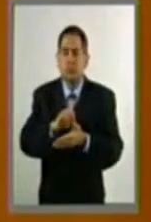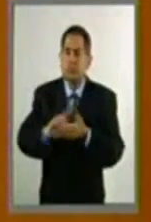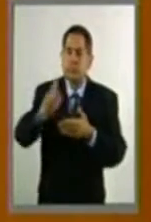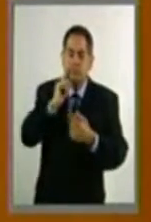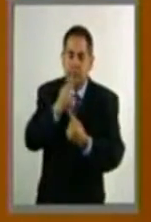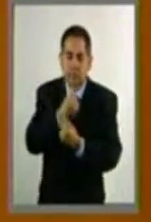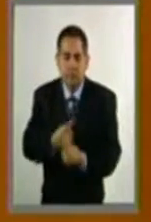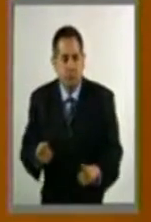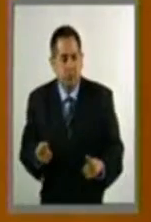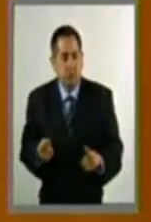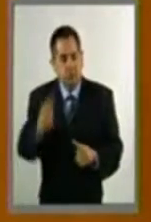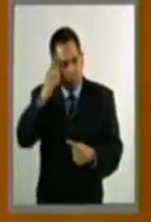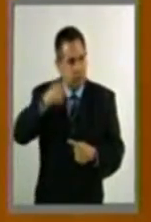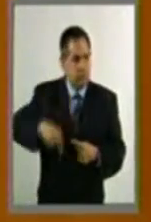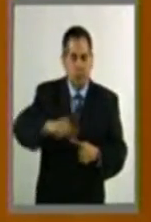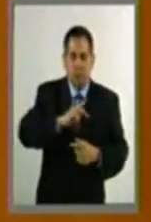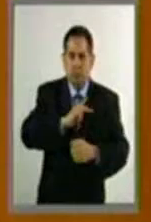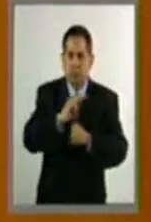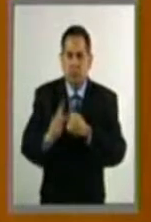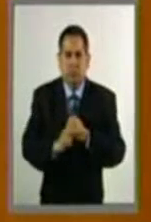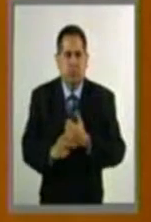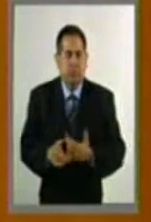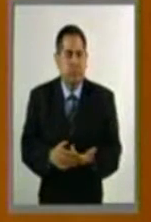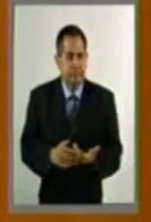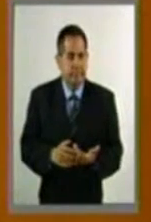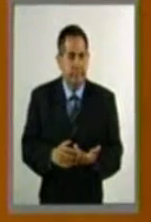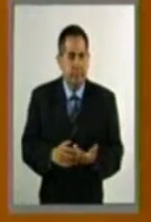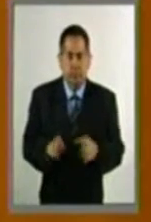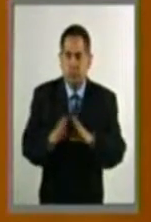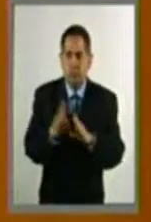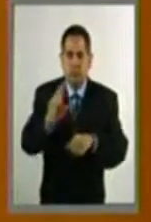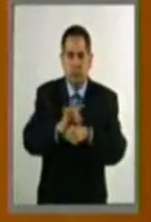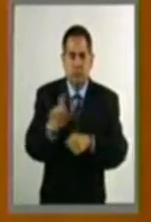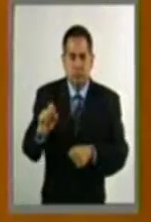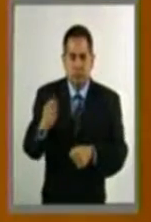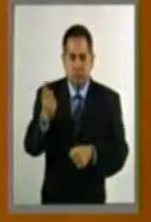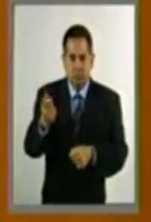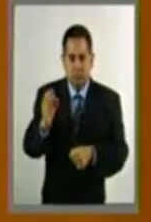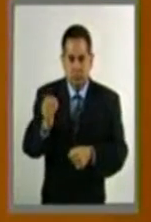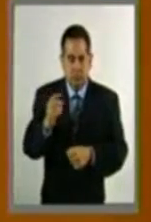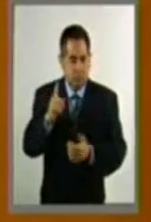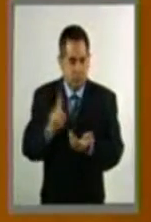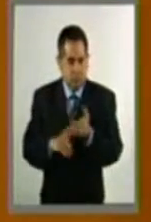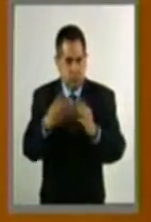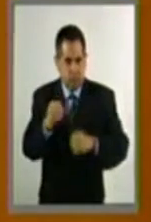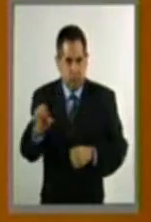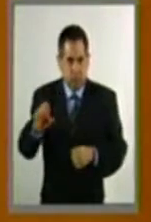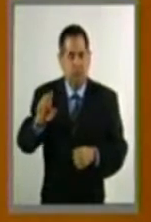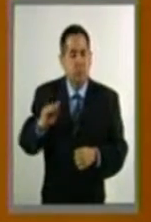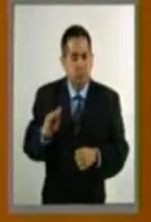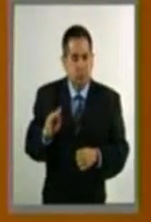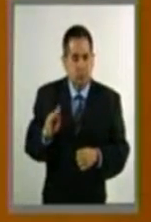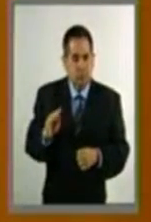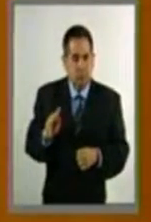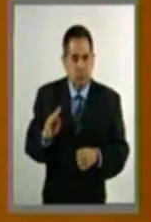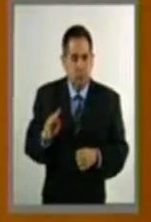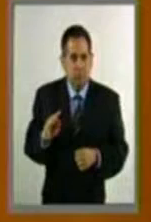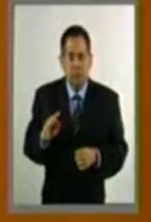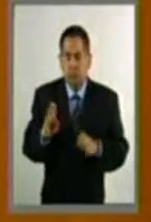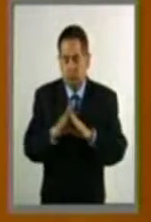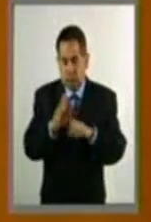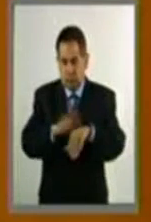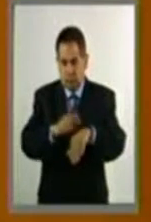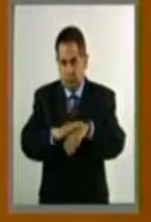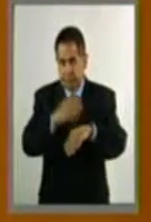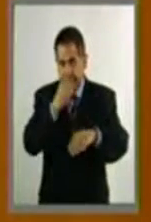Niño, vinculante para nuestro país, a partir del 21 de octubre de 1990, al señalar